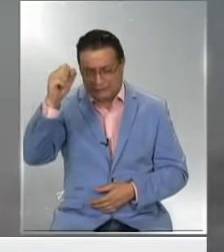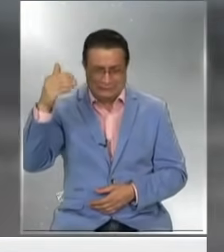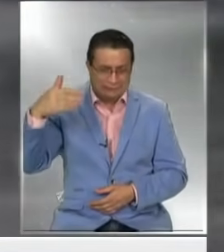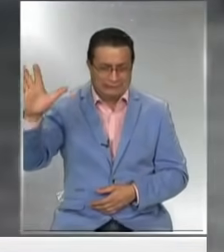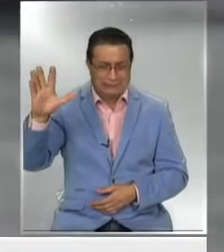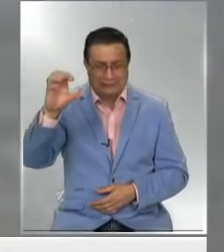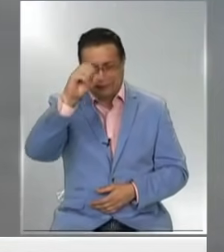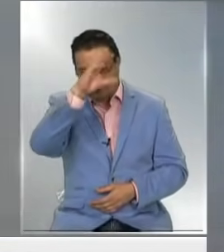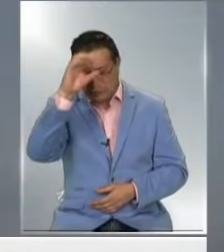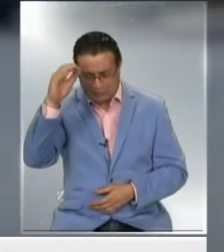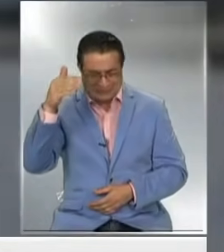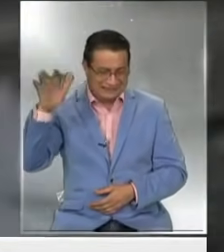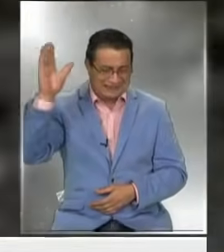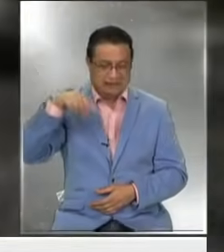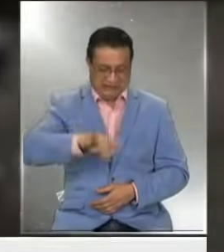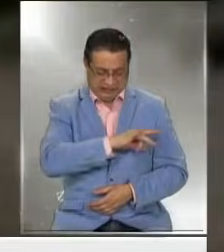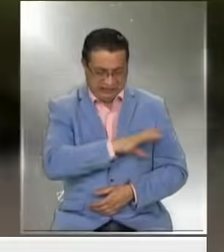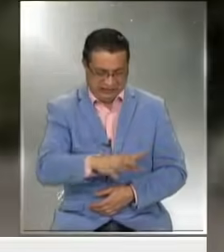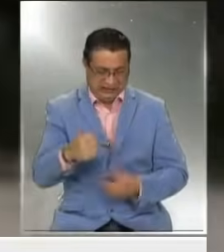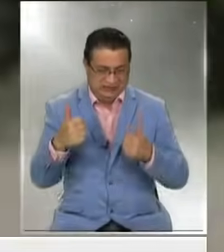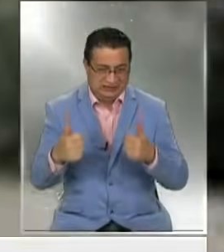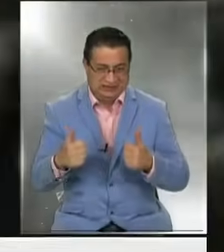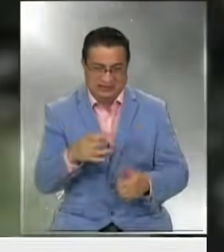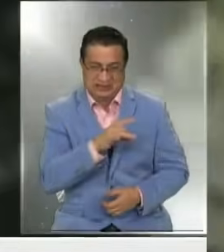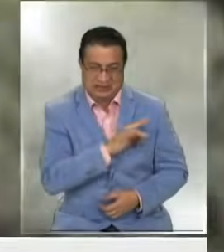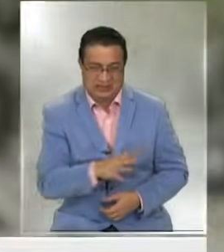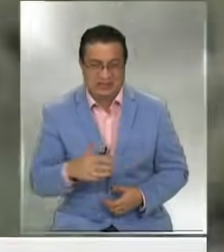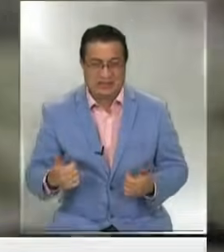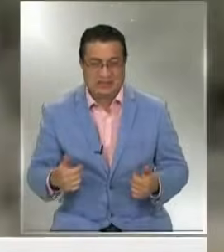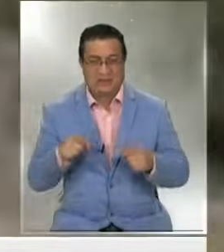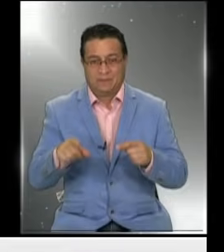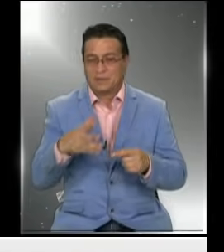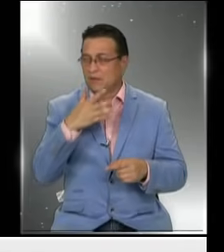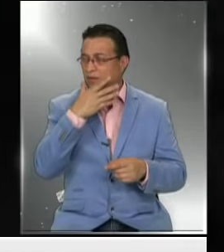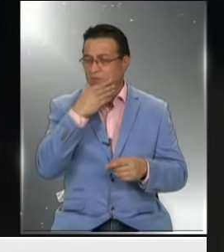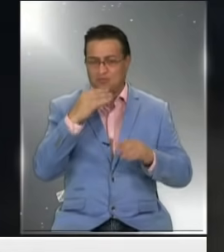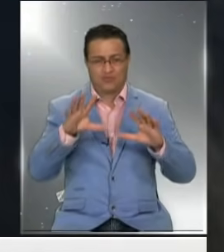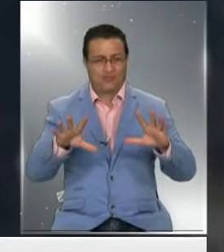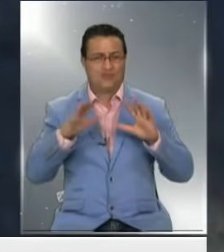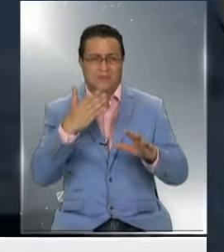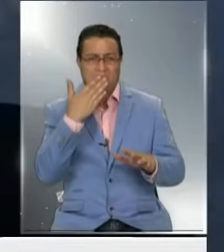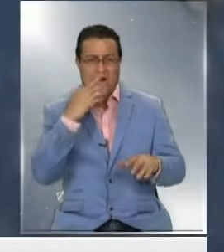Colombia. Chile, hermano, Chile. Bueno, no hay nada que envidiarle.